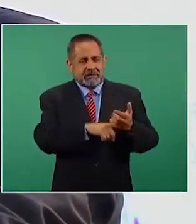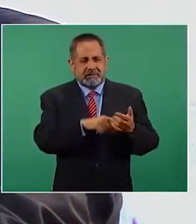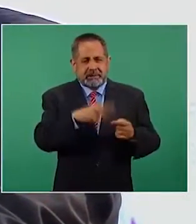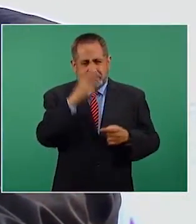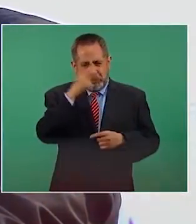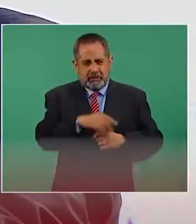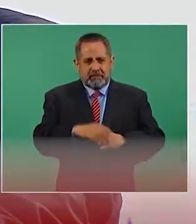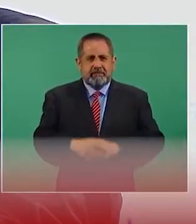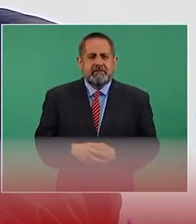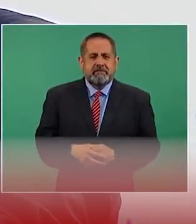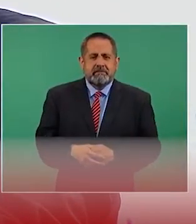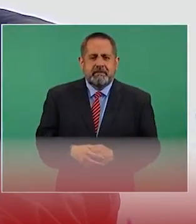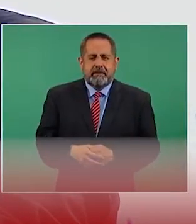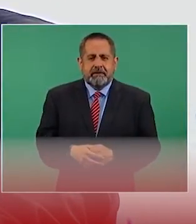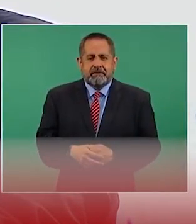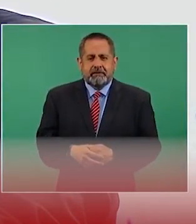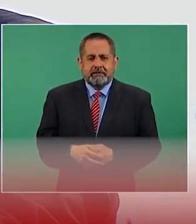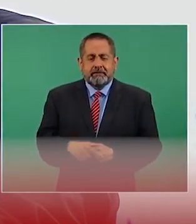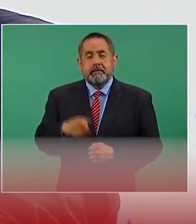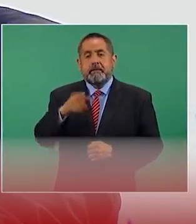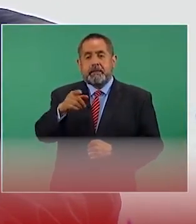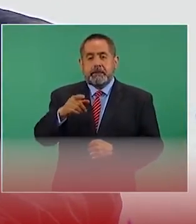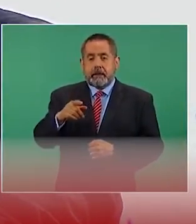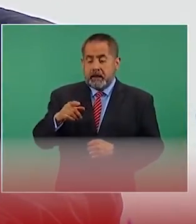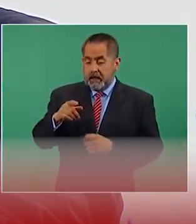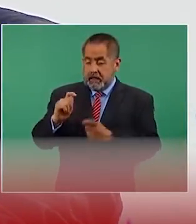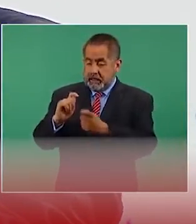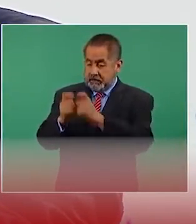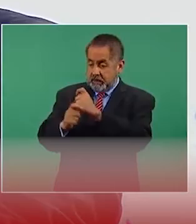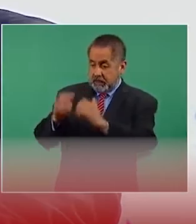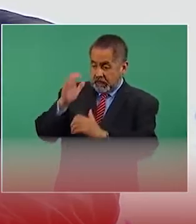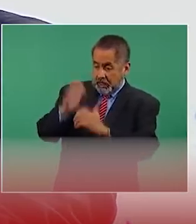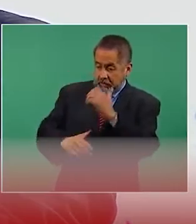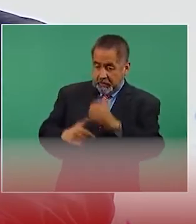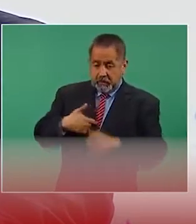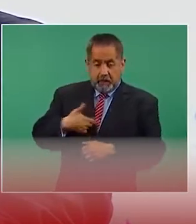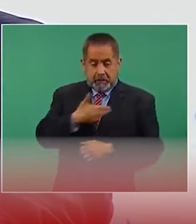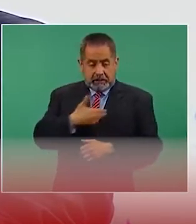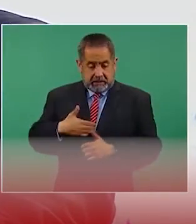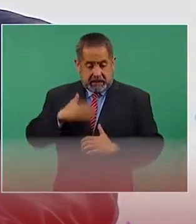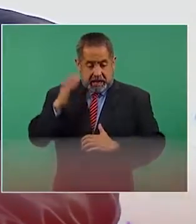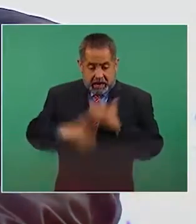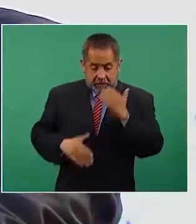¿La transformación no termina con Obrador? No, entonces